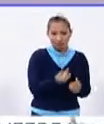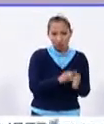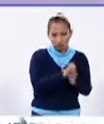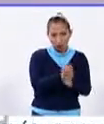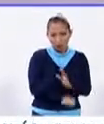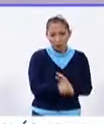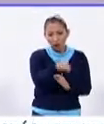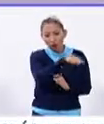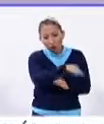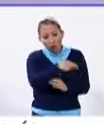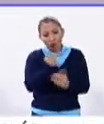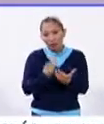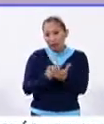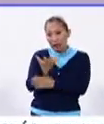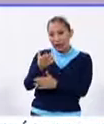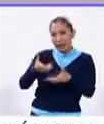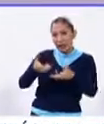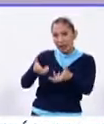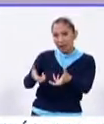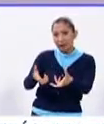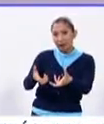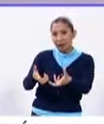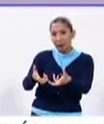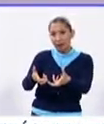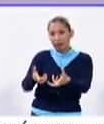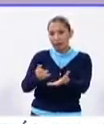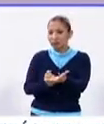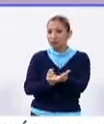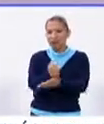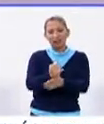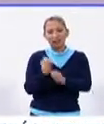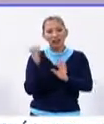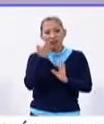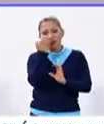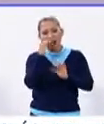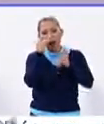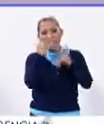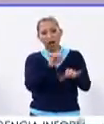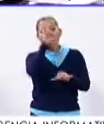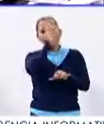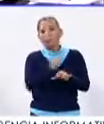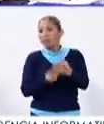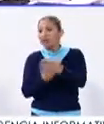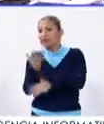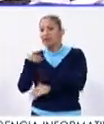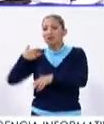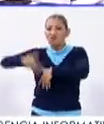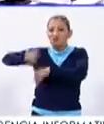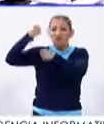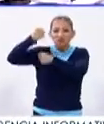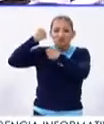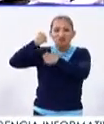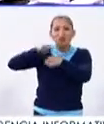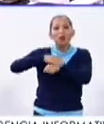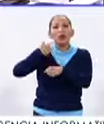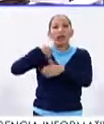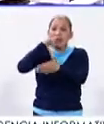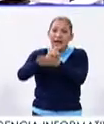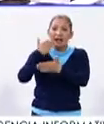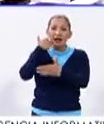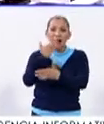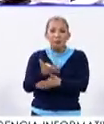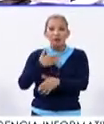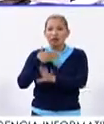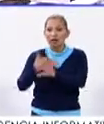niños que están saliendo a las calles de su ciudad, decidieron dejar de ir a la escuela los jueves para ir a salir a protestar porque se hagan